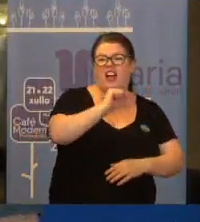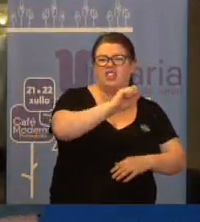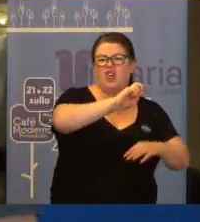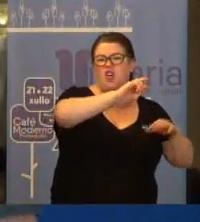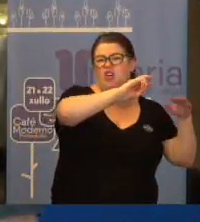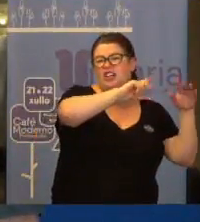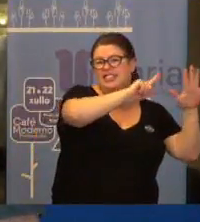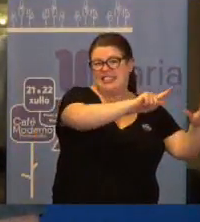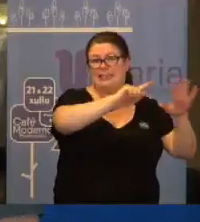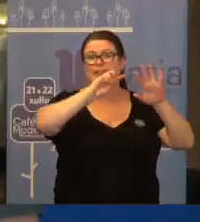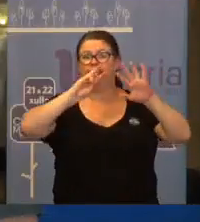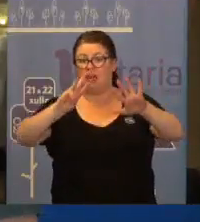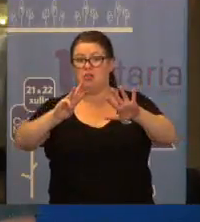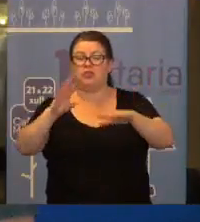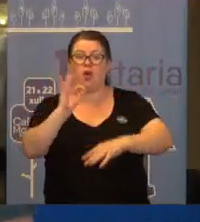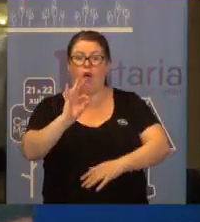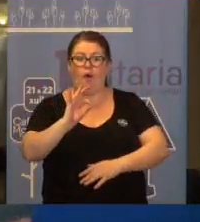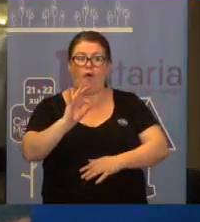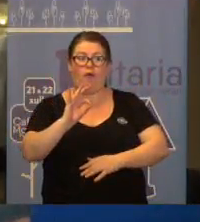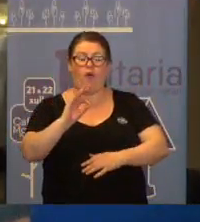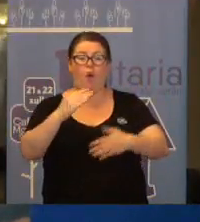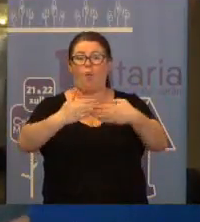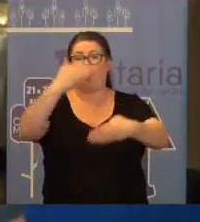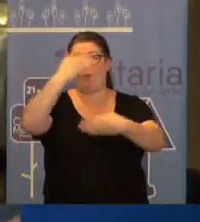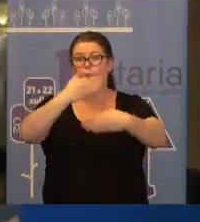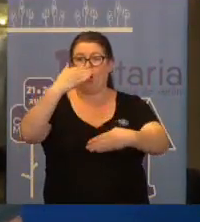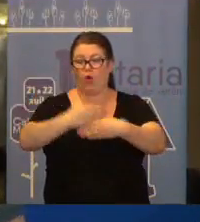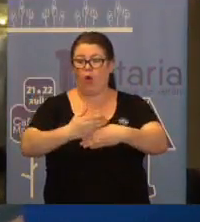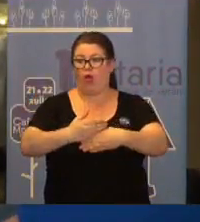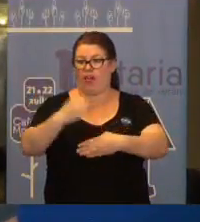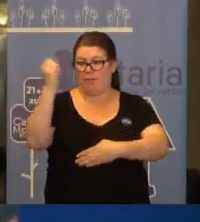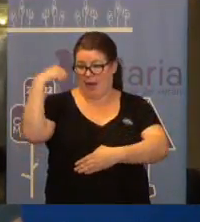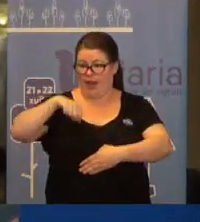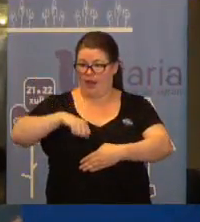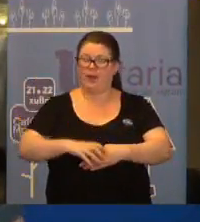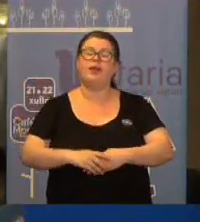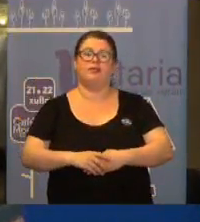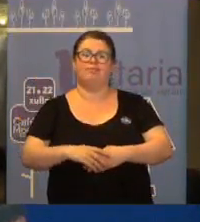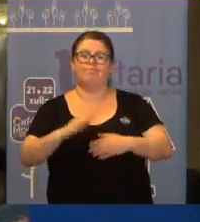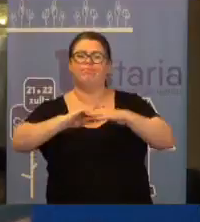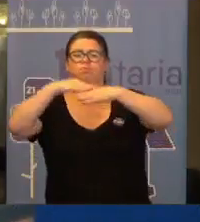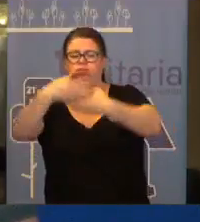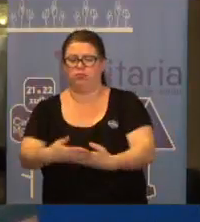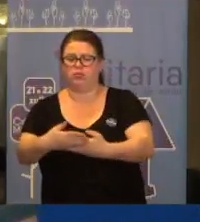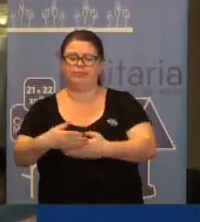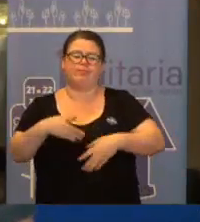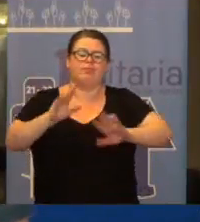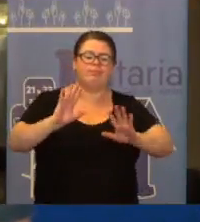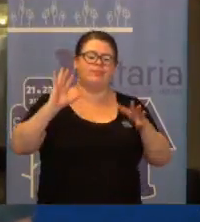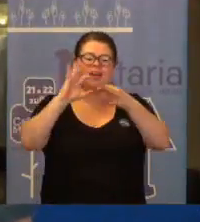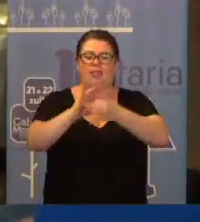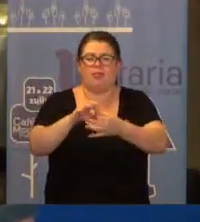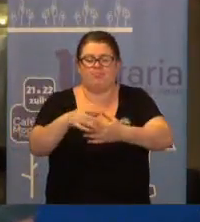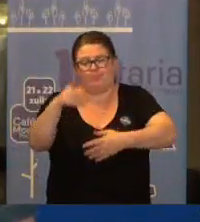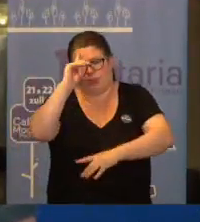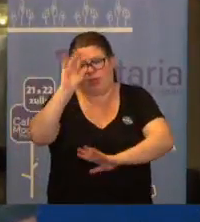ou se ten que ver coa caída do muro de Berlín no 91. Pero, en todo caso, a mí me parece evidente que hai aí un